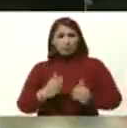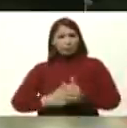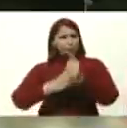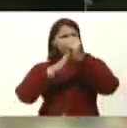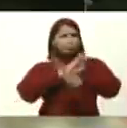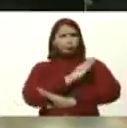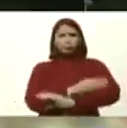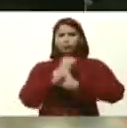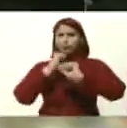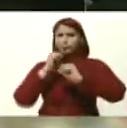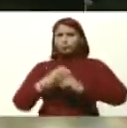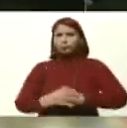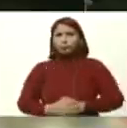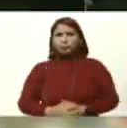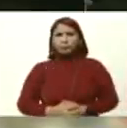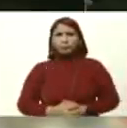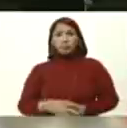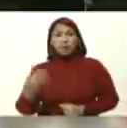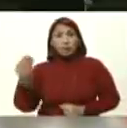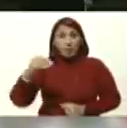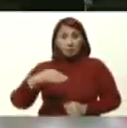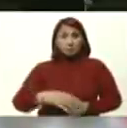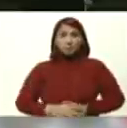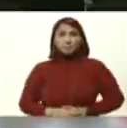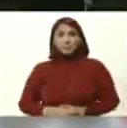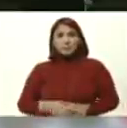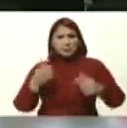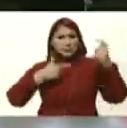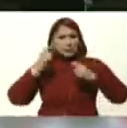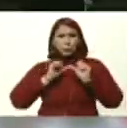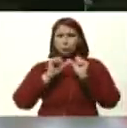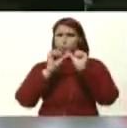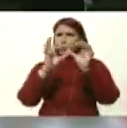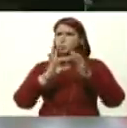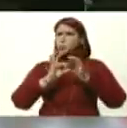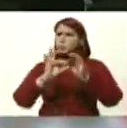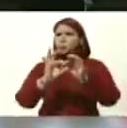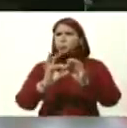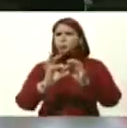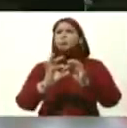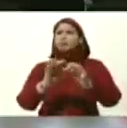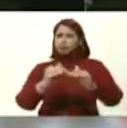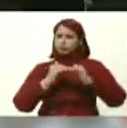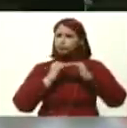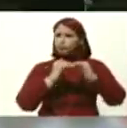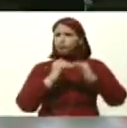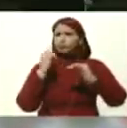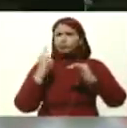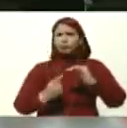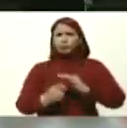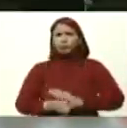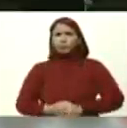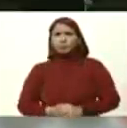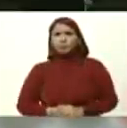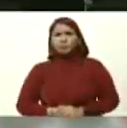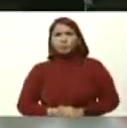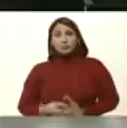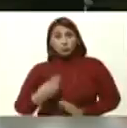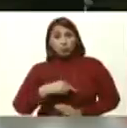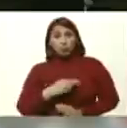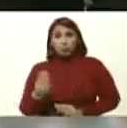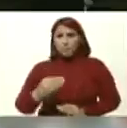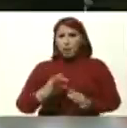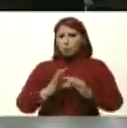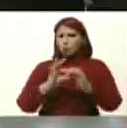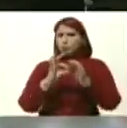liderazgo. Además, el chavismo se ha mantenido unido y cohesionado. Y estamos hoy más